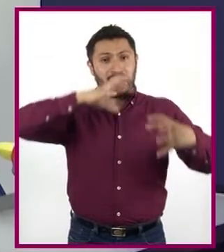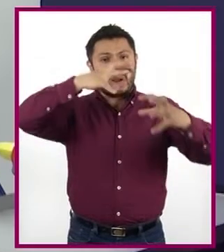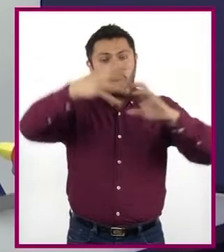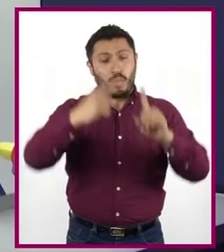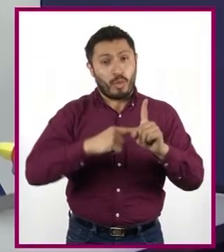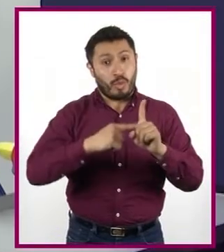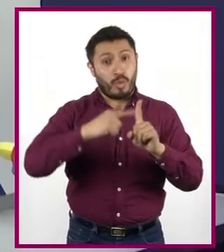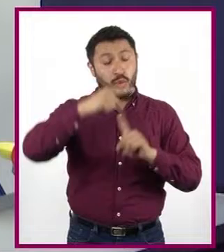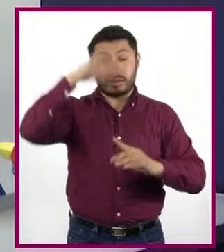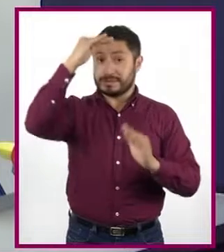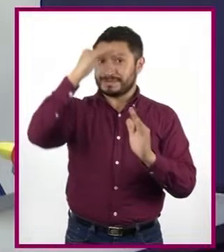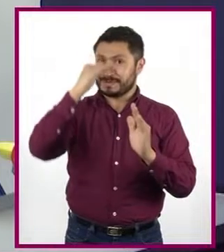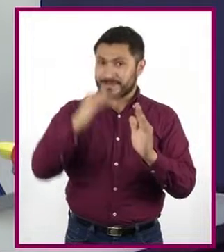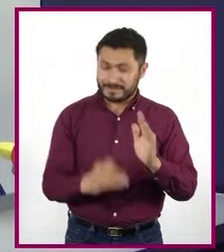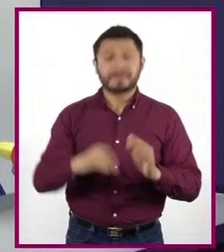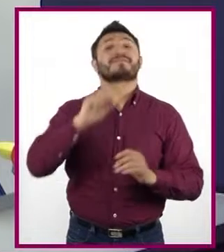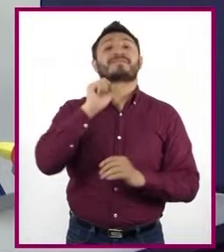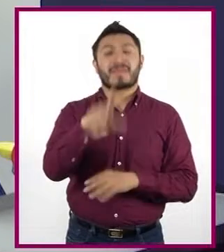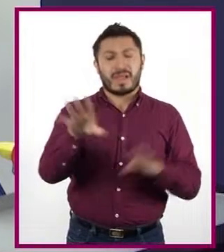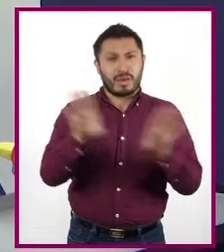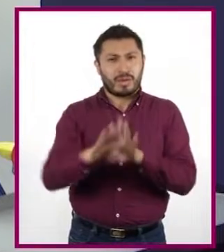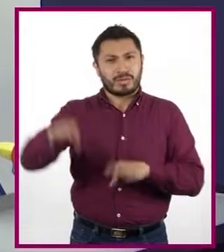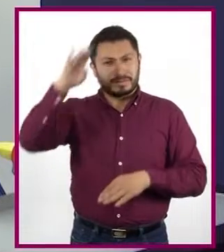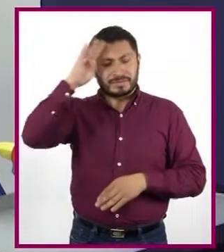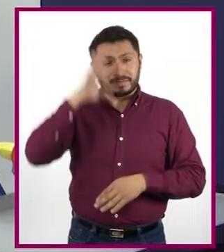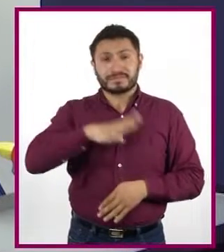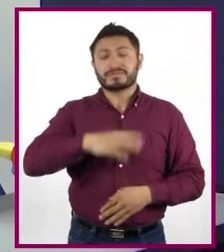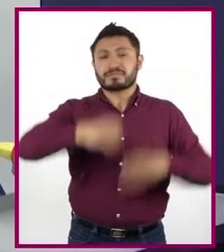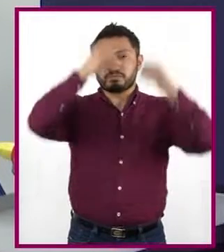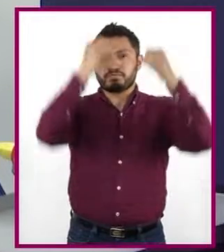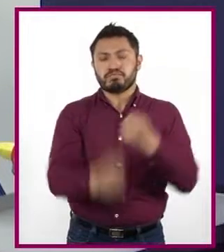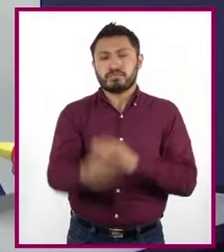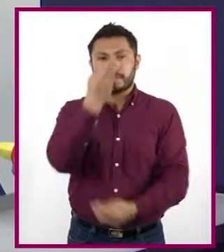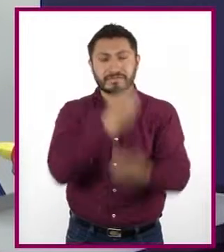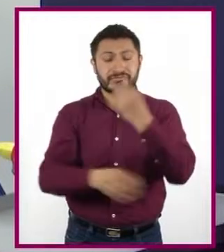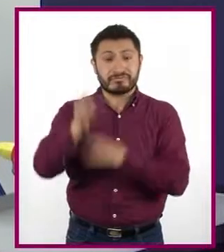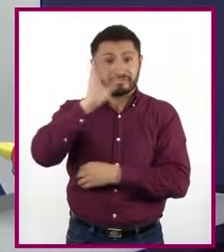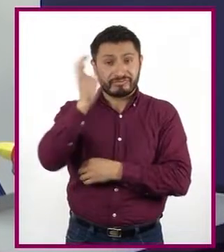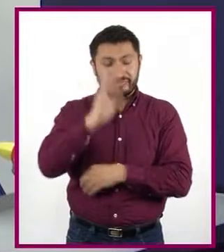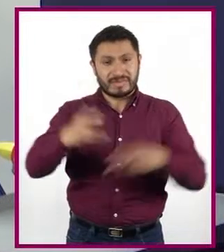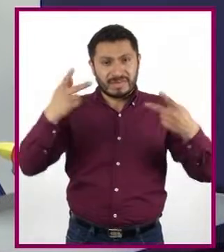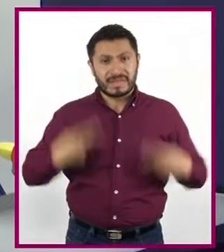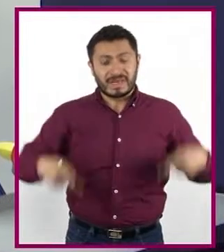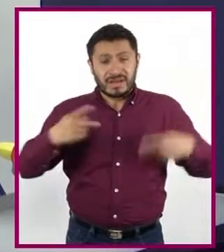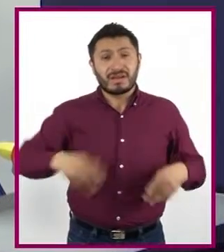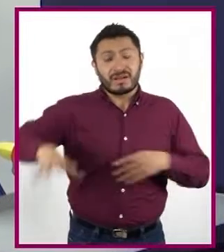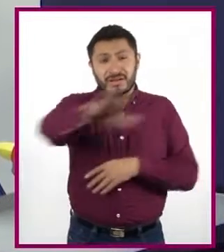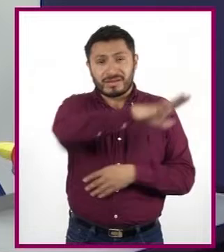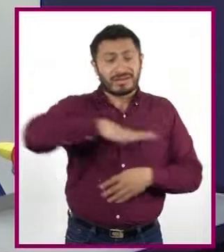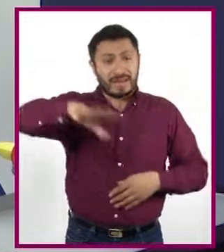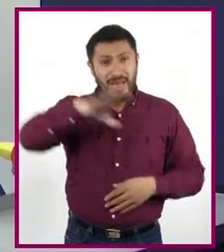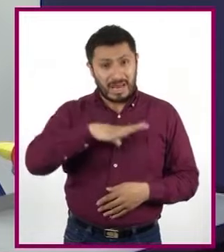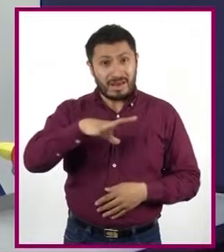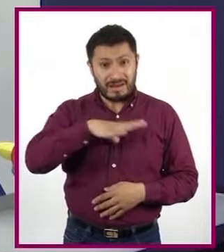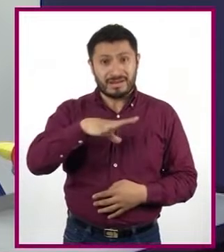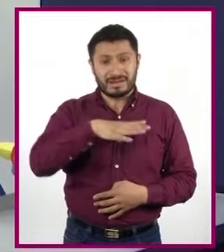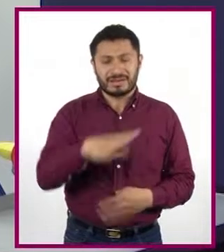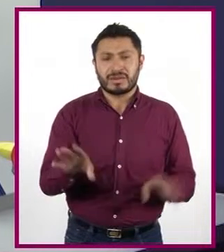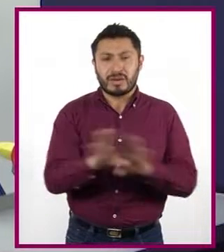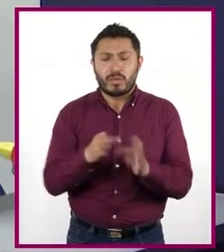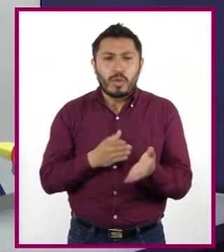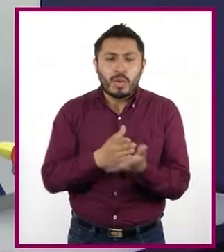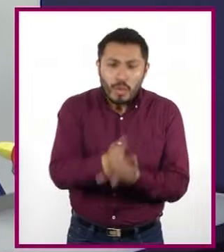otro lado, se puede considerar que hay seguridad alimentaria cuando todas las personas tienen en todo momento